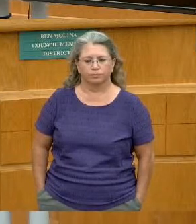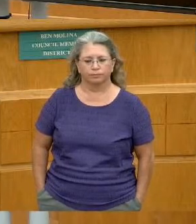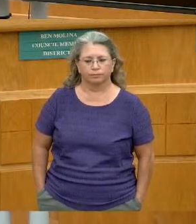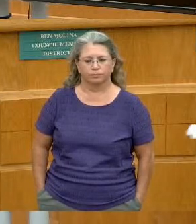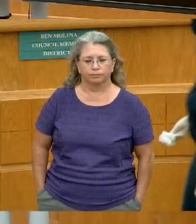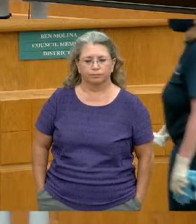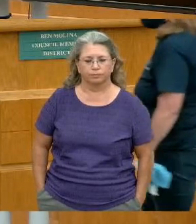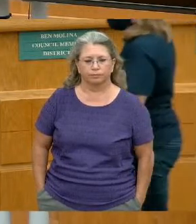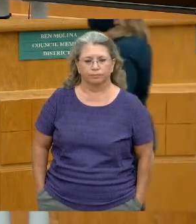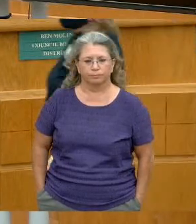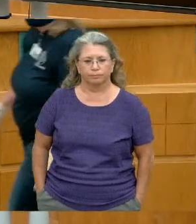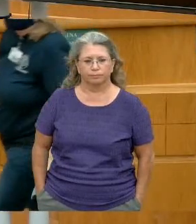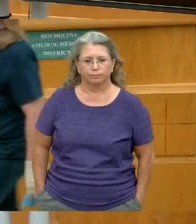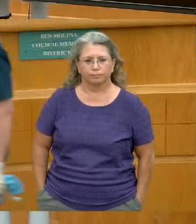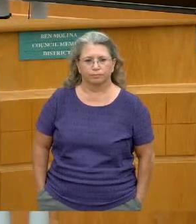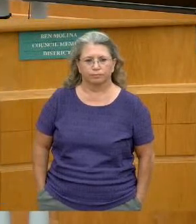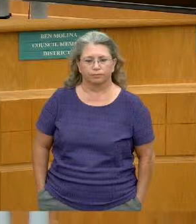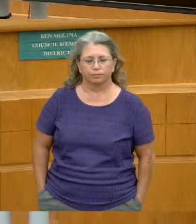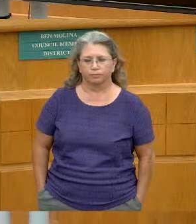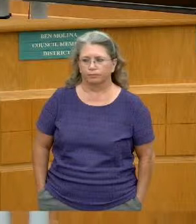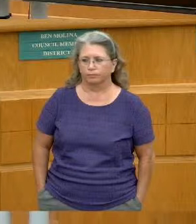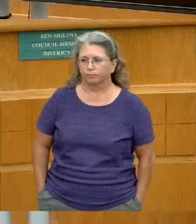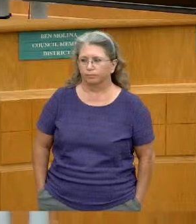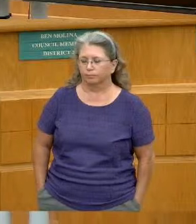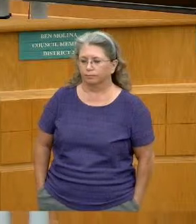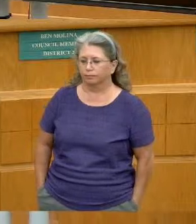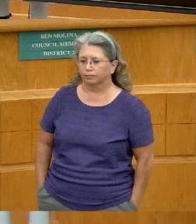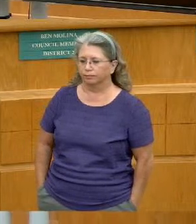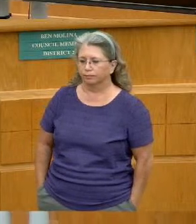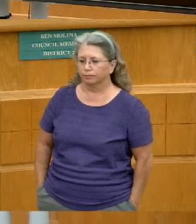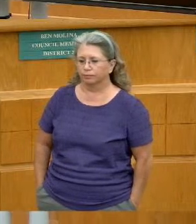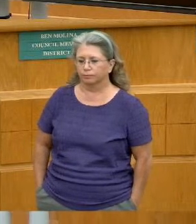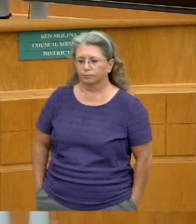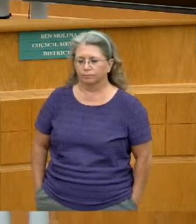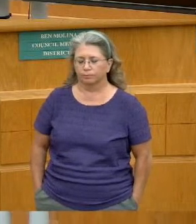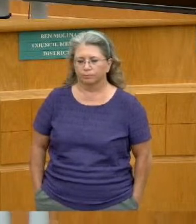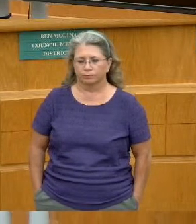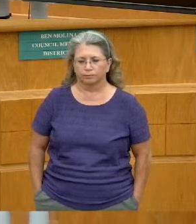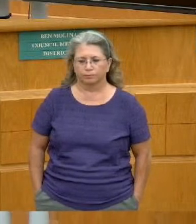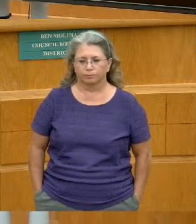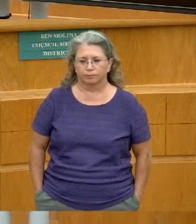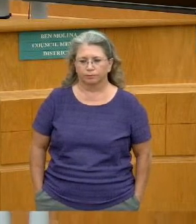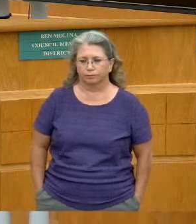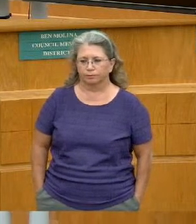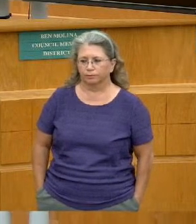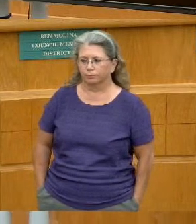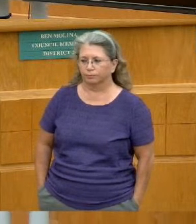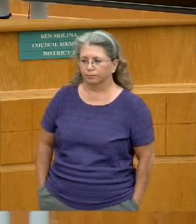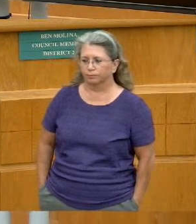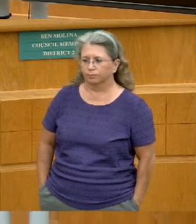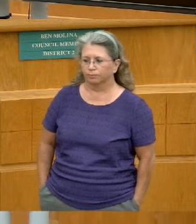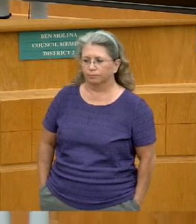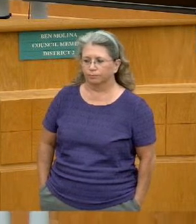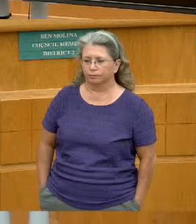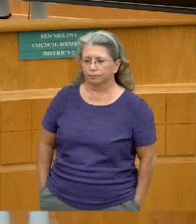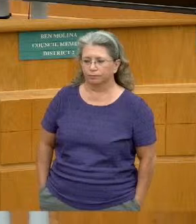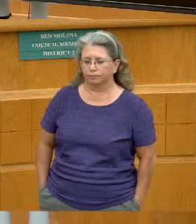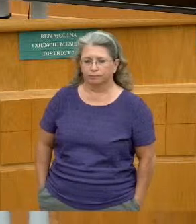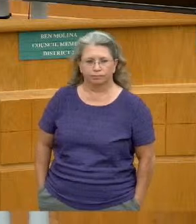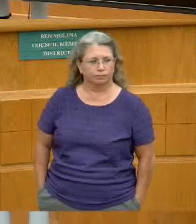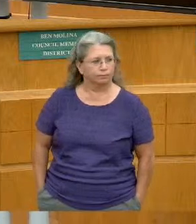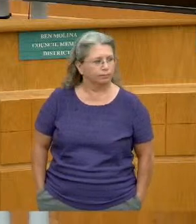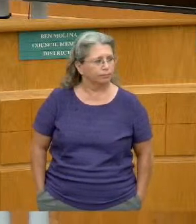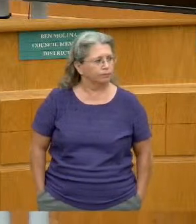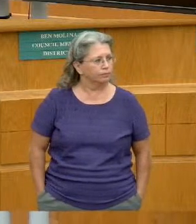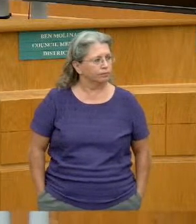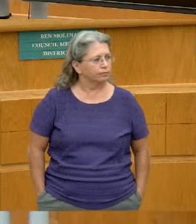nuestra comunidad. Cuando los vean, agradezcan, ya que merecen todo nuestro aprecio. También esperamos que con las órdenes alteradas por el